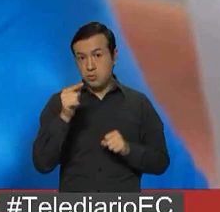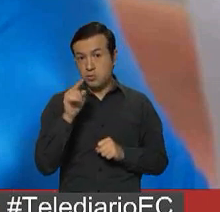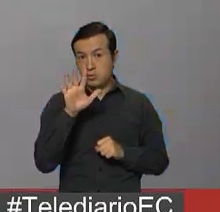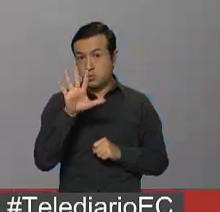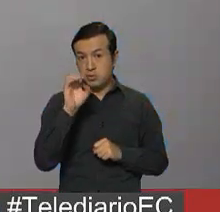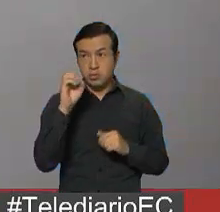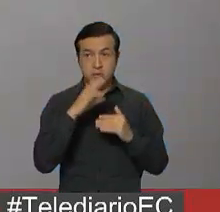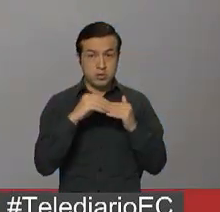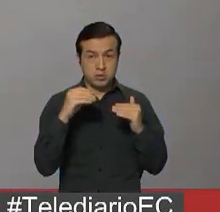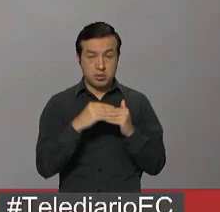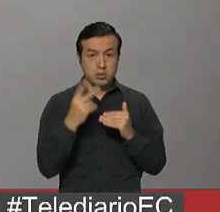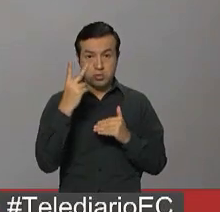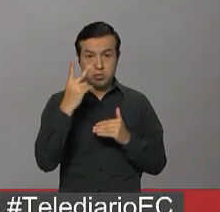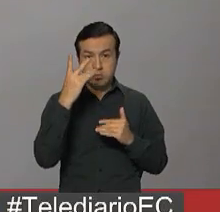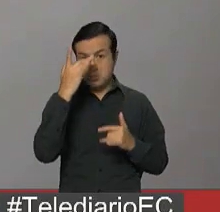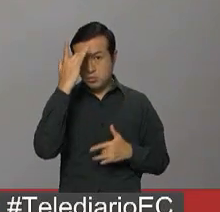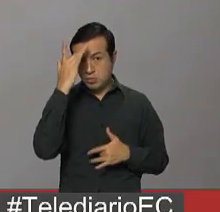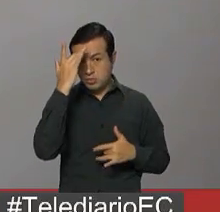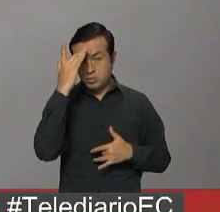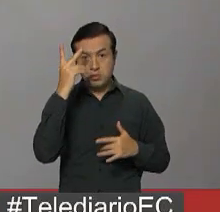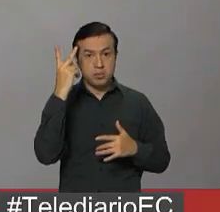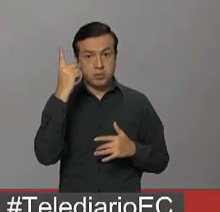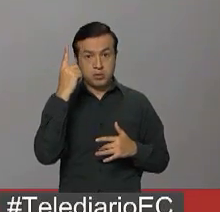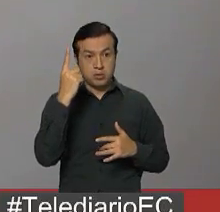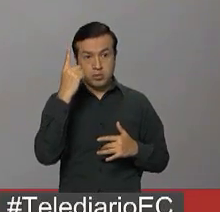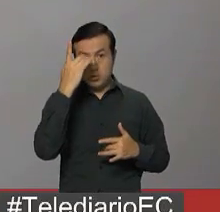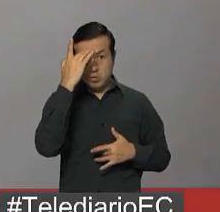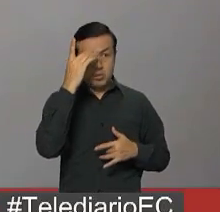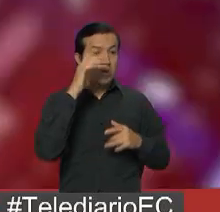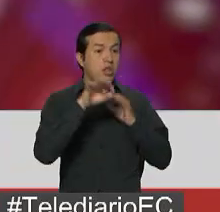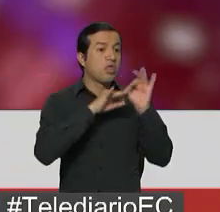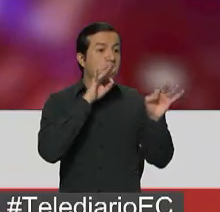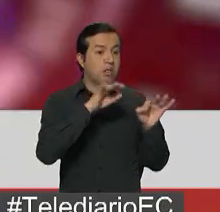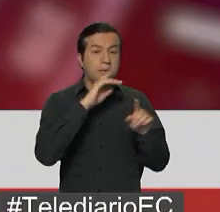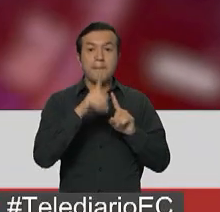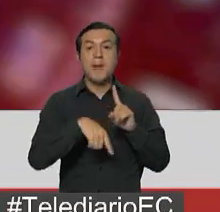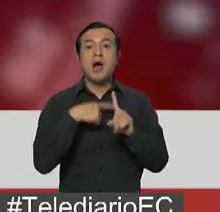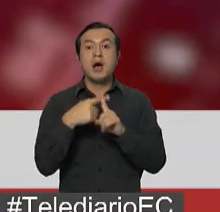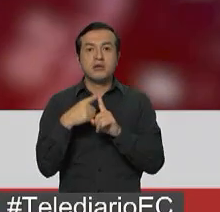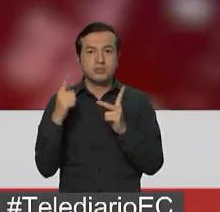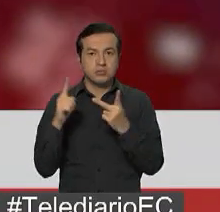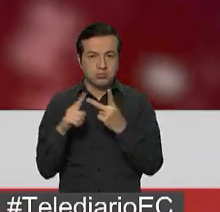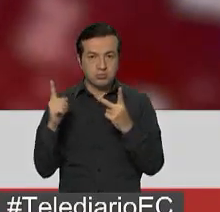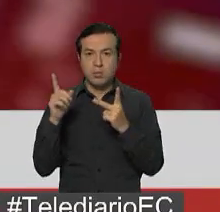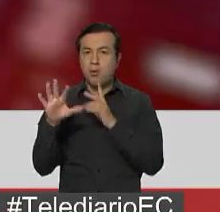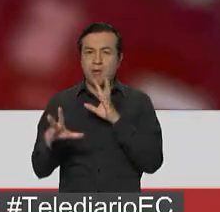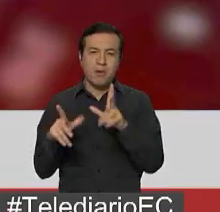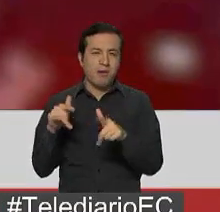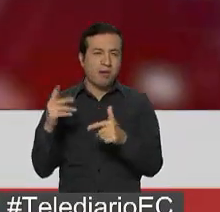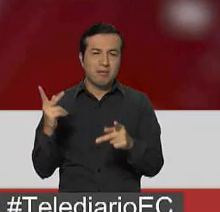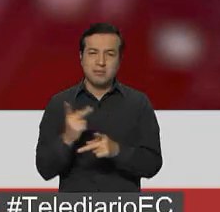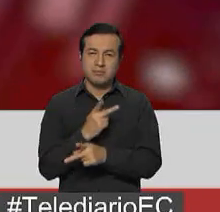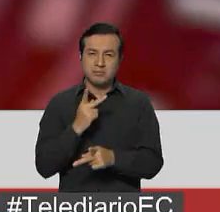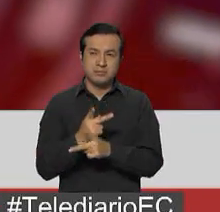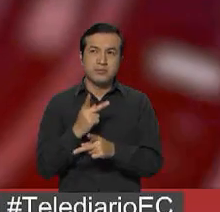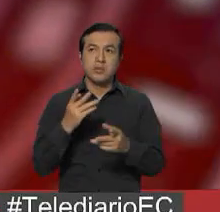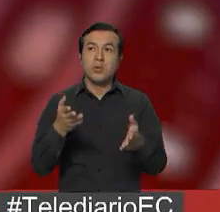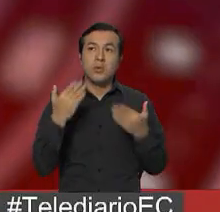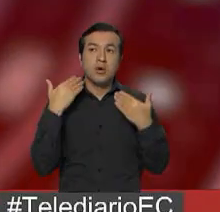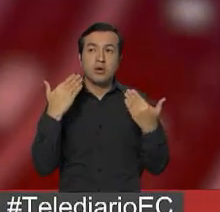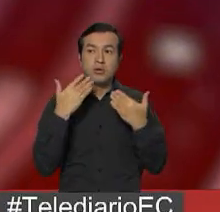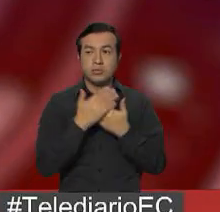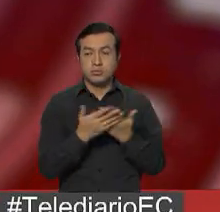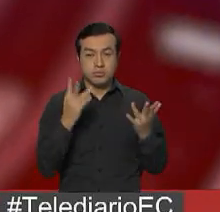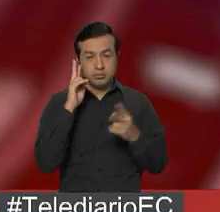dólares tenemos dos pandemias no solamente la del cobi sino la de la corrupción la fiscal general diana salazar dirige desde guayaquil las acciones